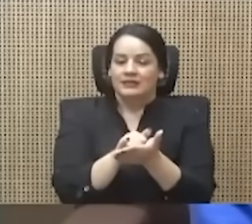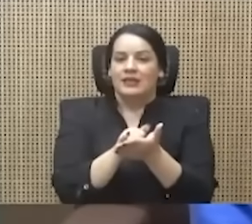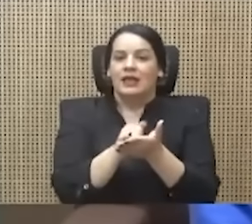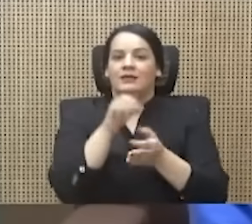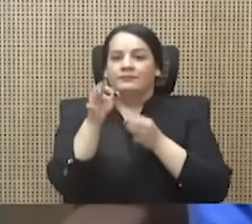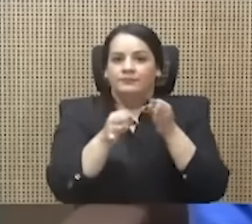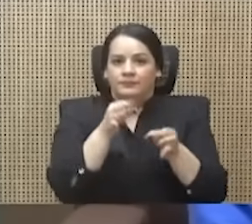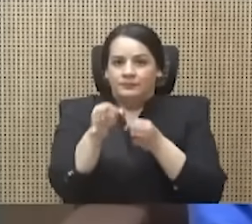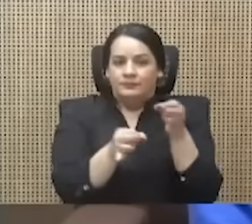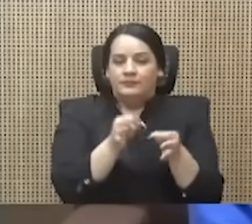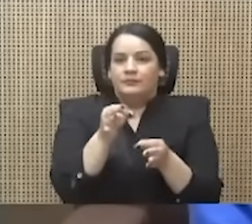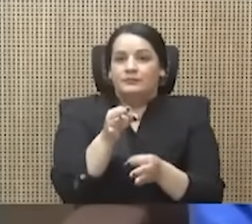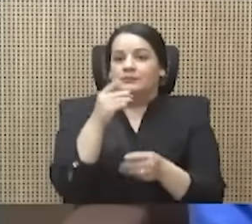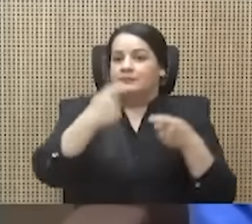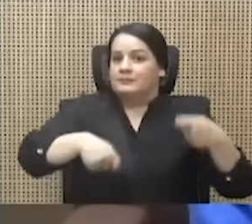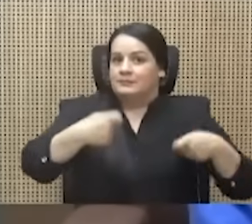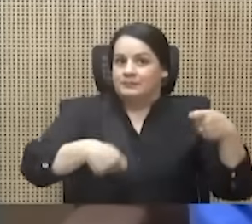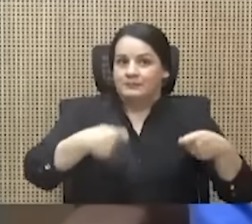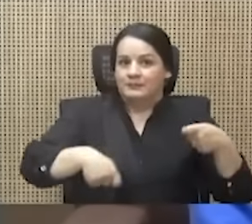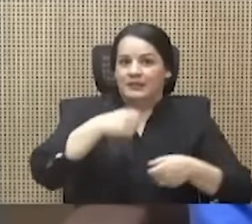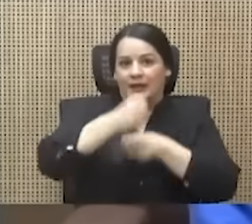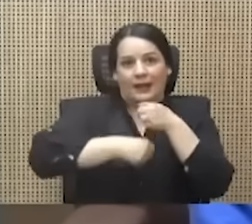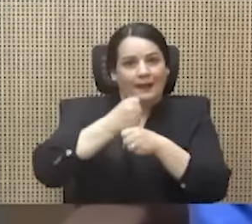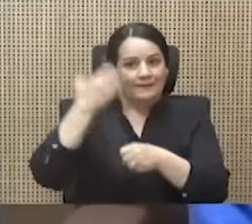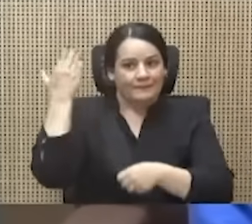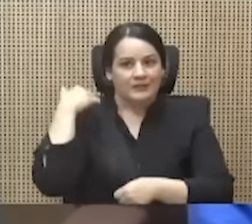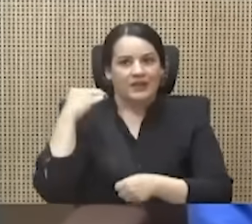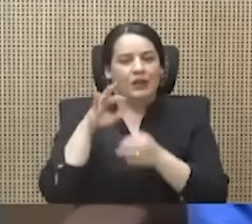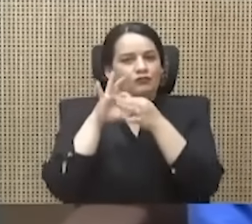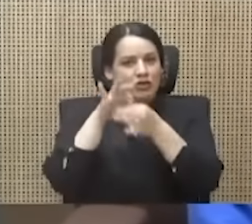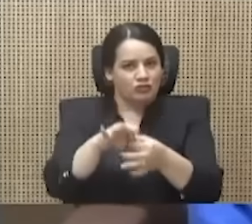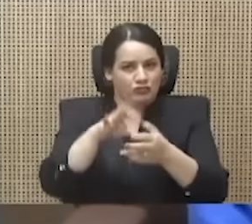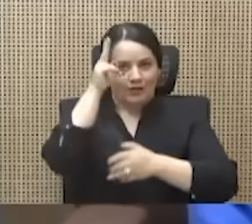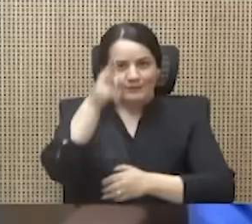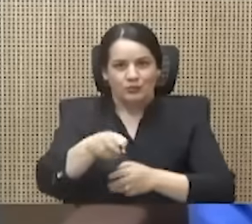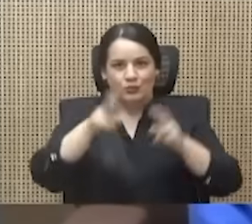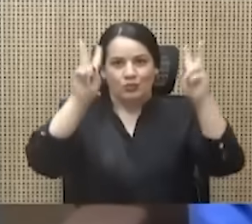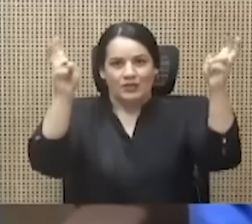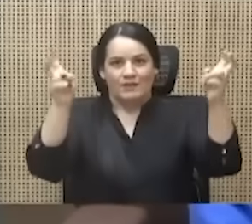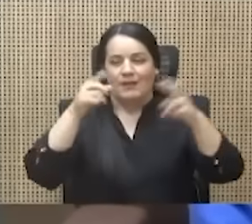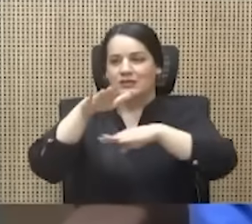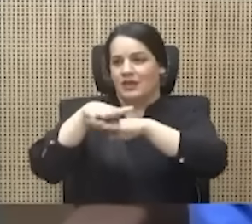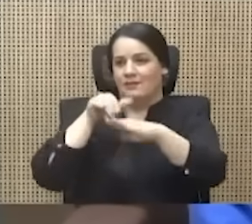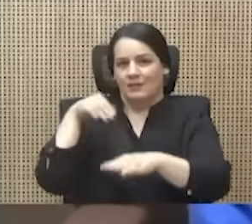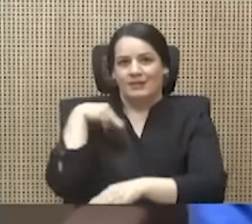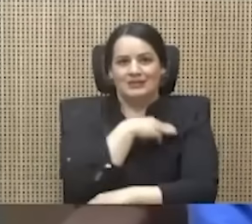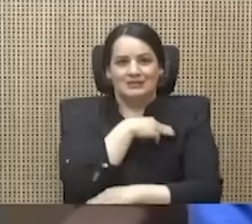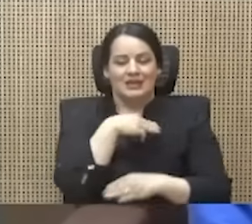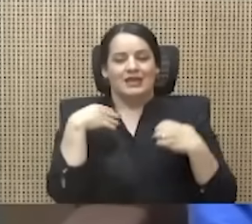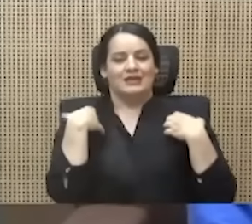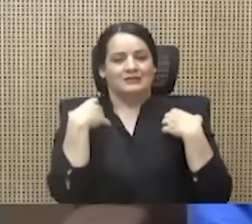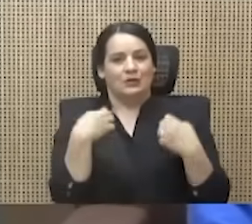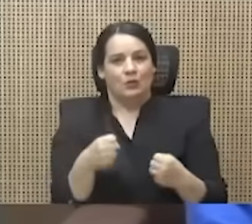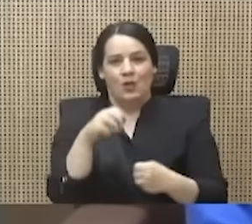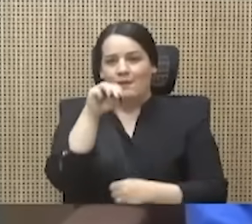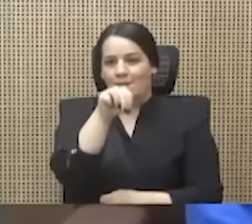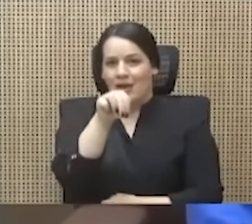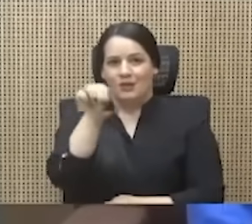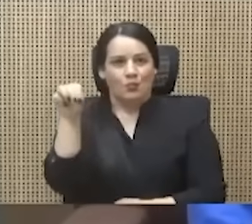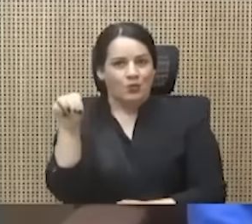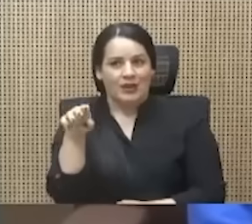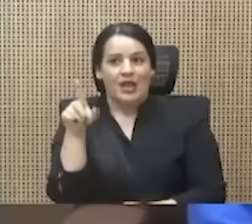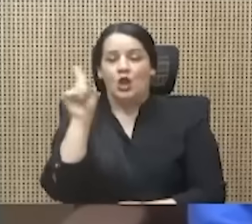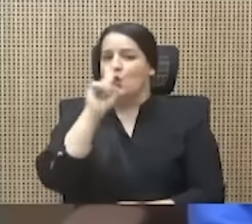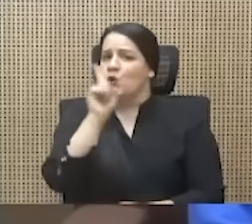realicé en septiembre del año pasado, o en una intervención sobre este mismo tema, hice un llamado a la ministra de Salud, doña Mari Munive, a que no titubee